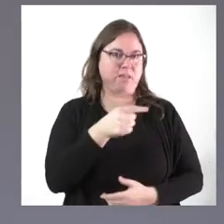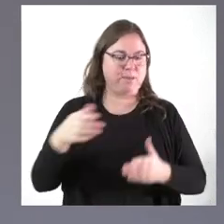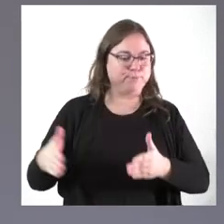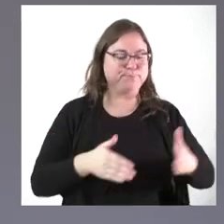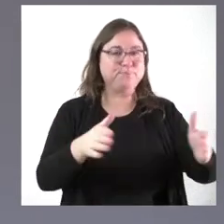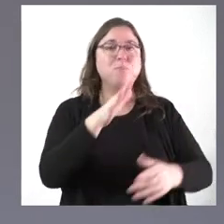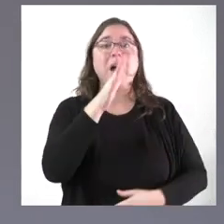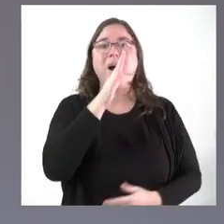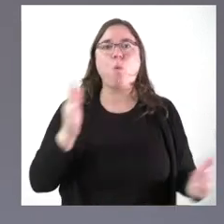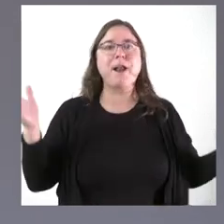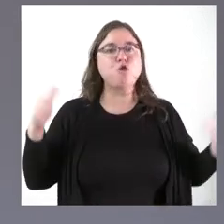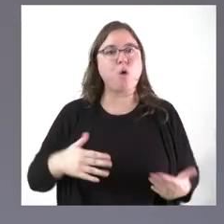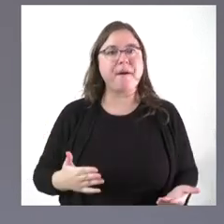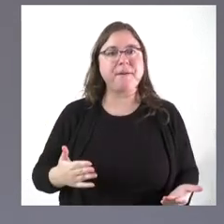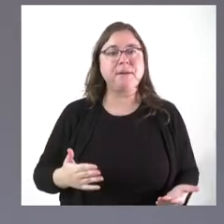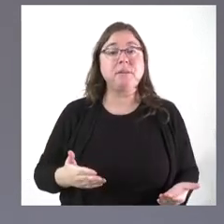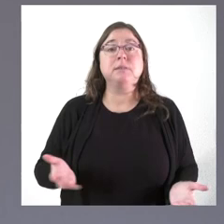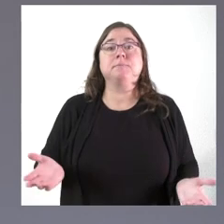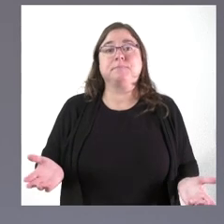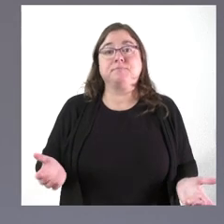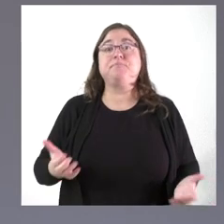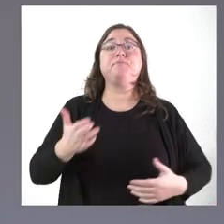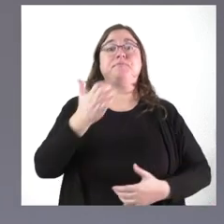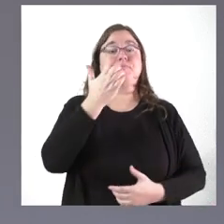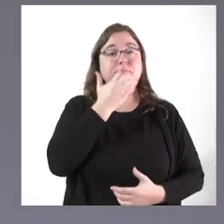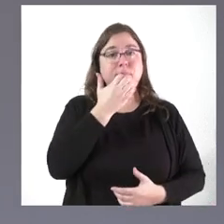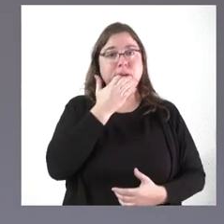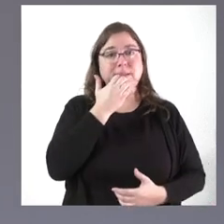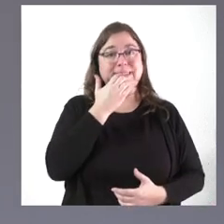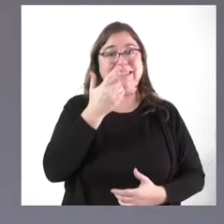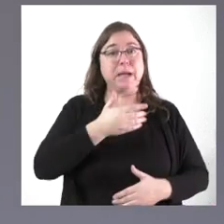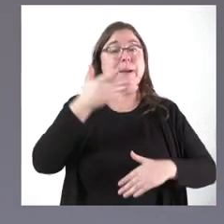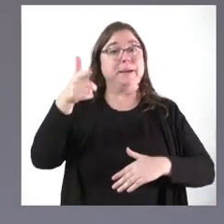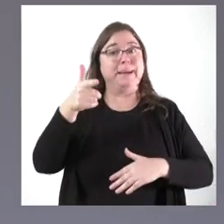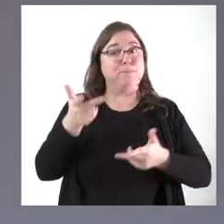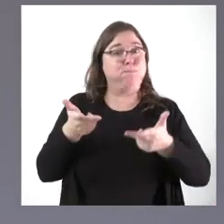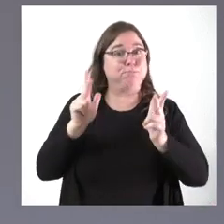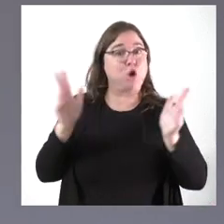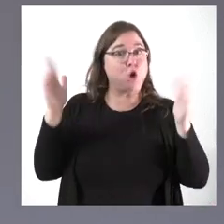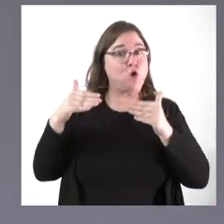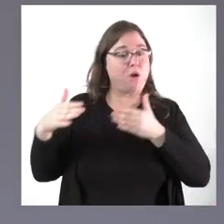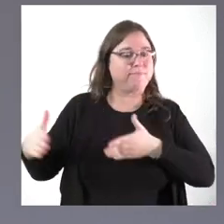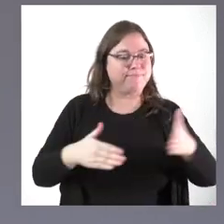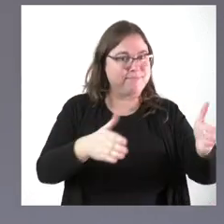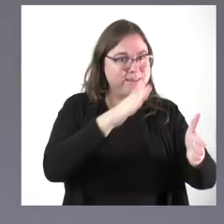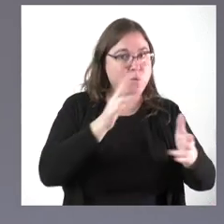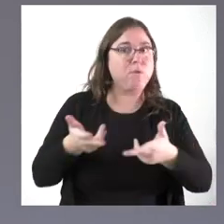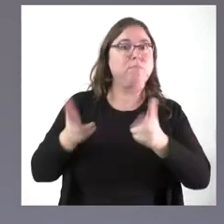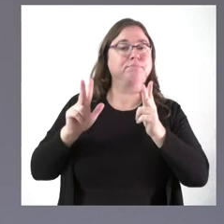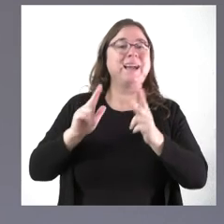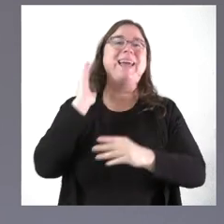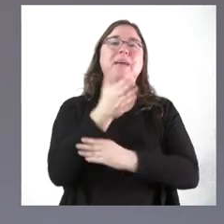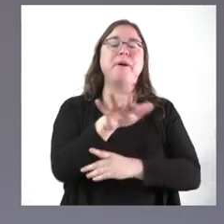falta de agua suficiente y por lo tanto si no tiene ese placet de la confederación Gráfica esa declaración de impacto